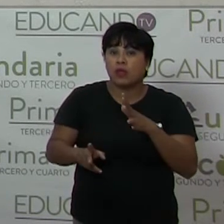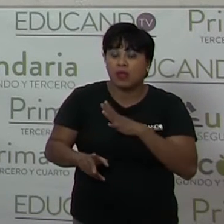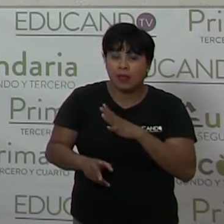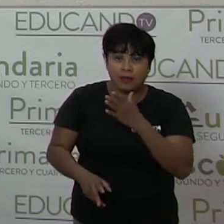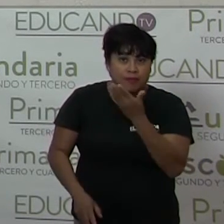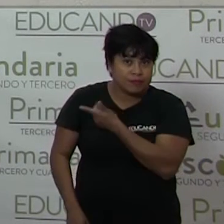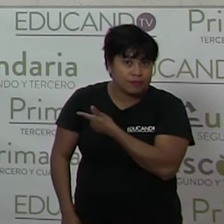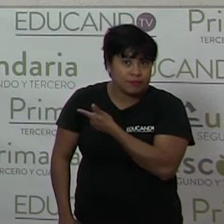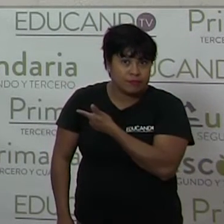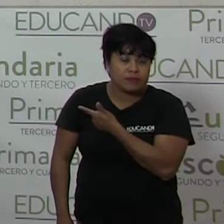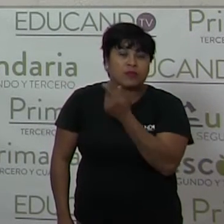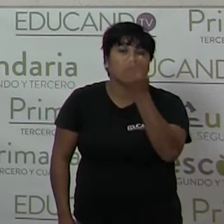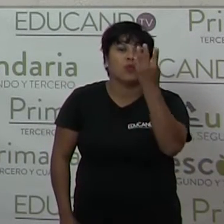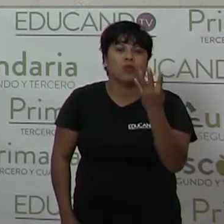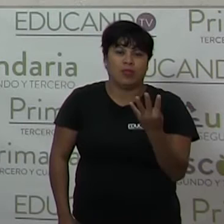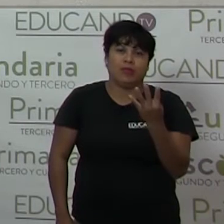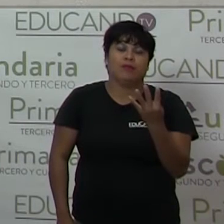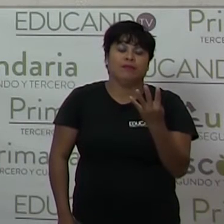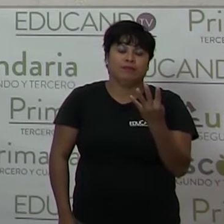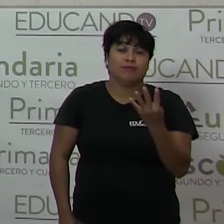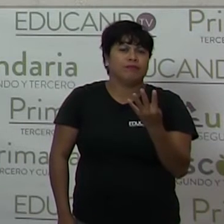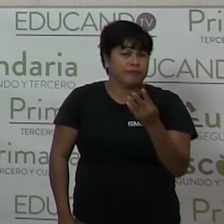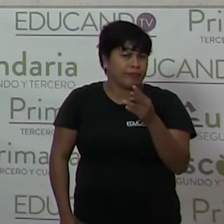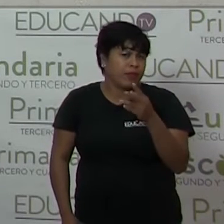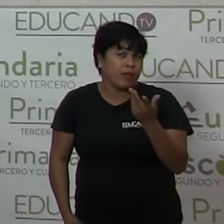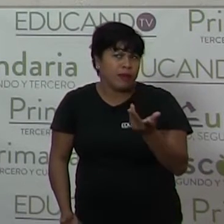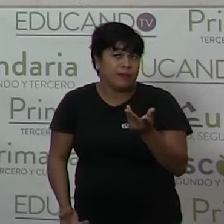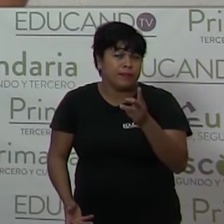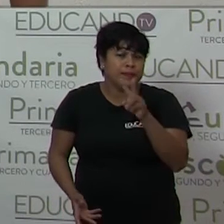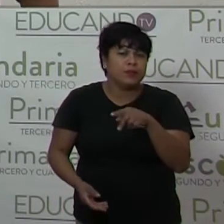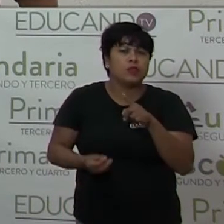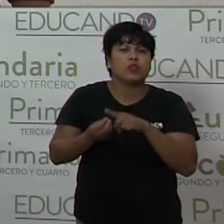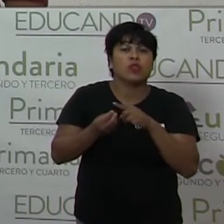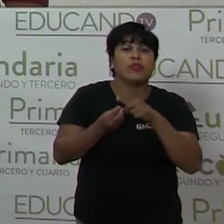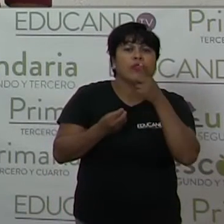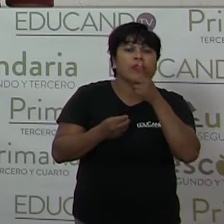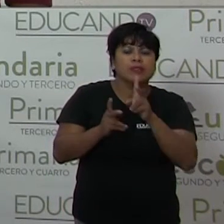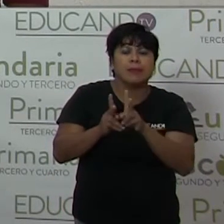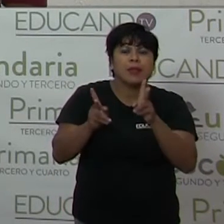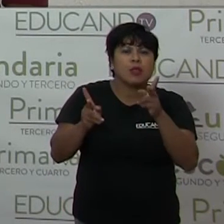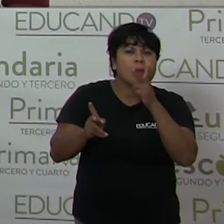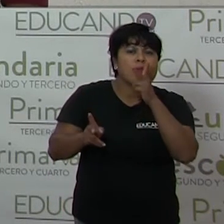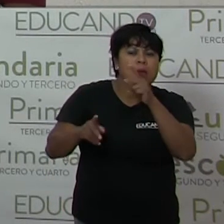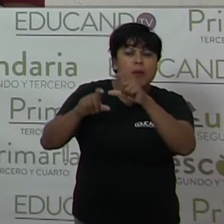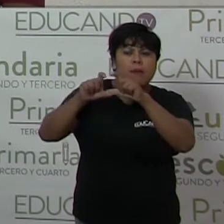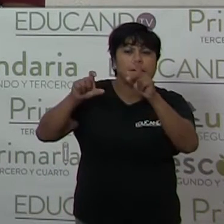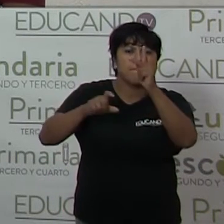aquí cuatro por cierto donde dice periódico